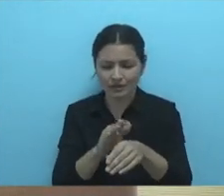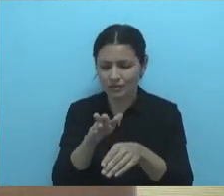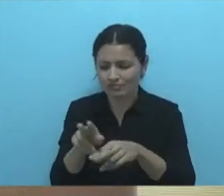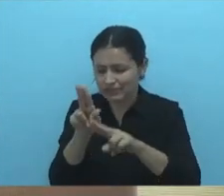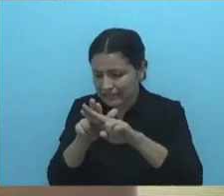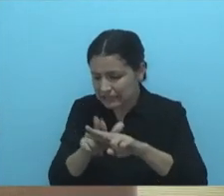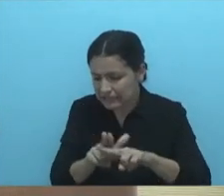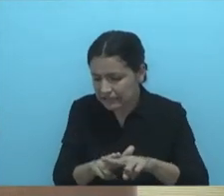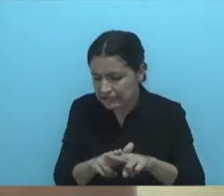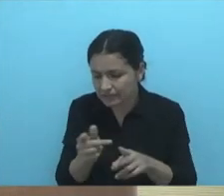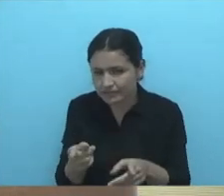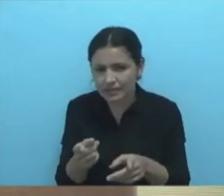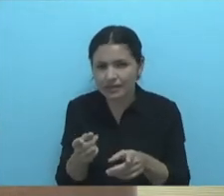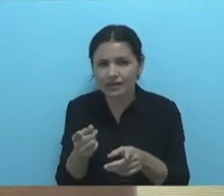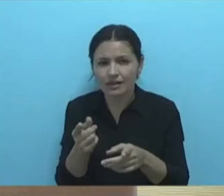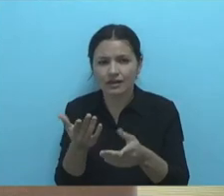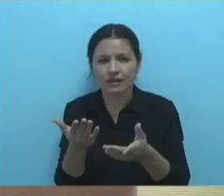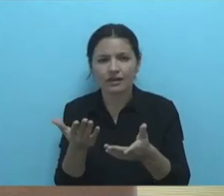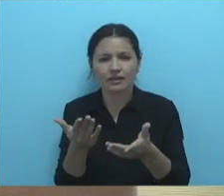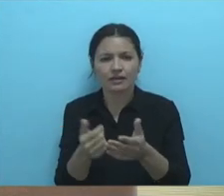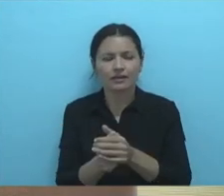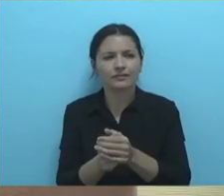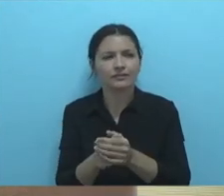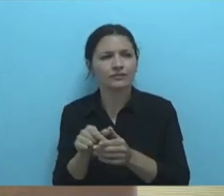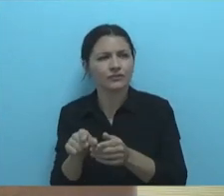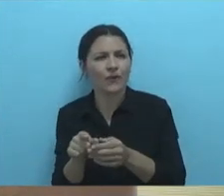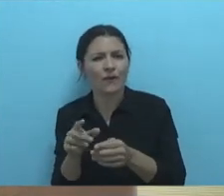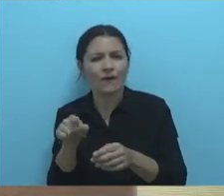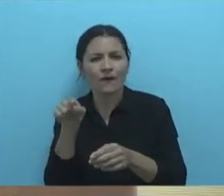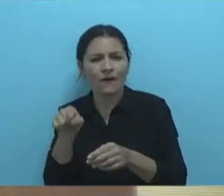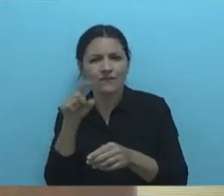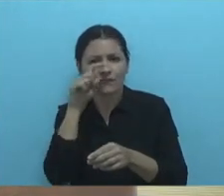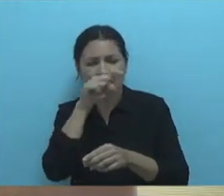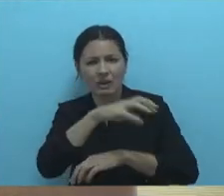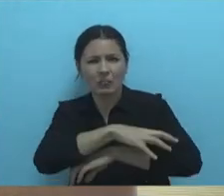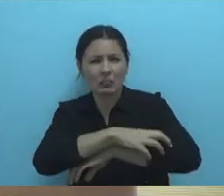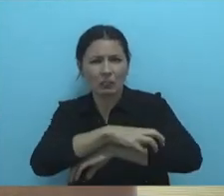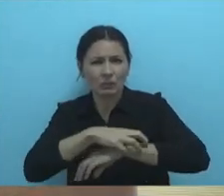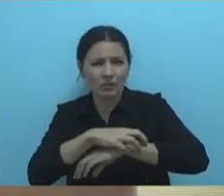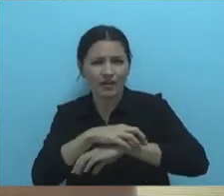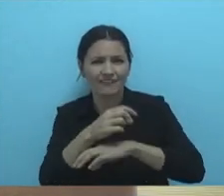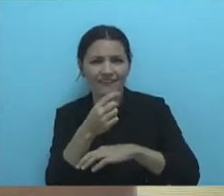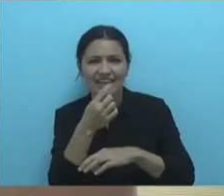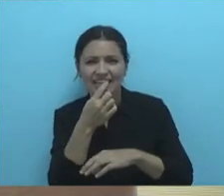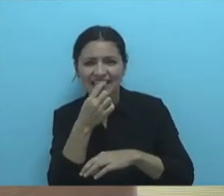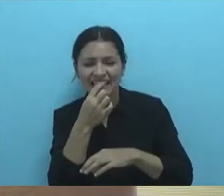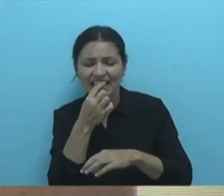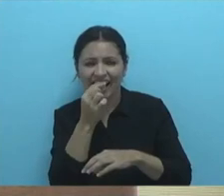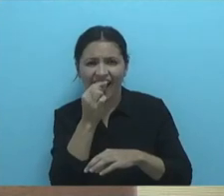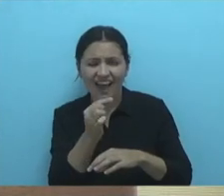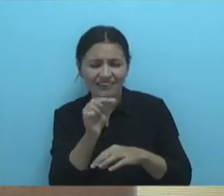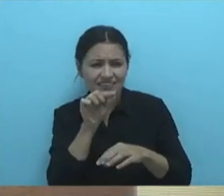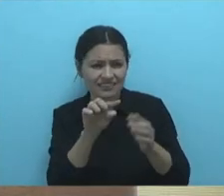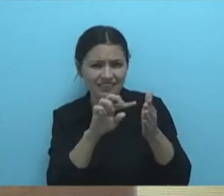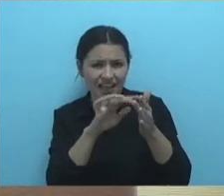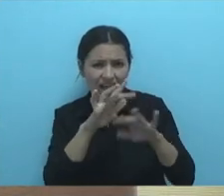Incluso un pedazo de mármol que tenía en su casa también sirvió para pagar las deudas pero más allá de eso y que tiene